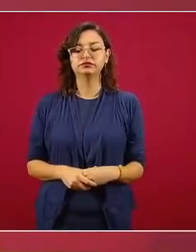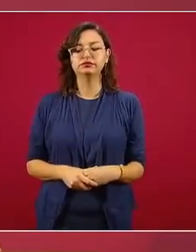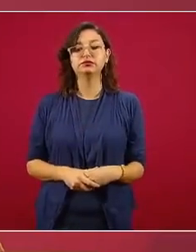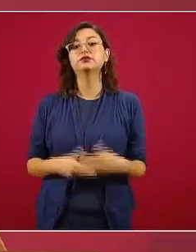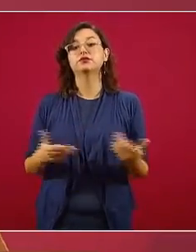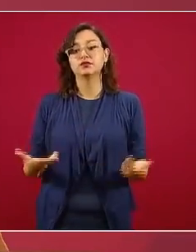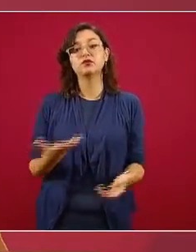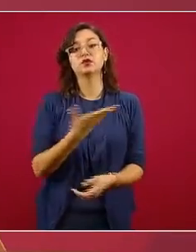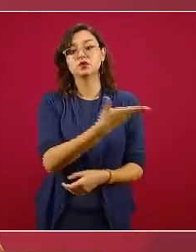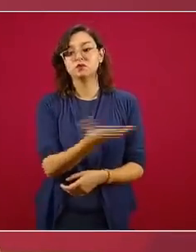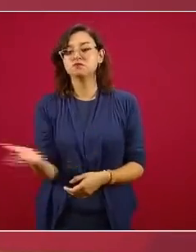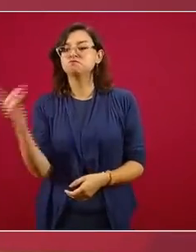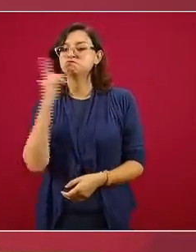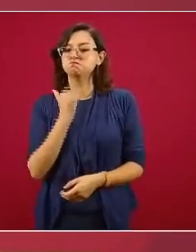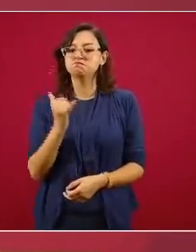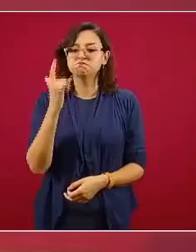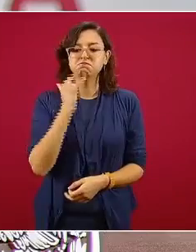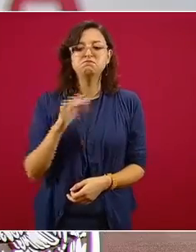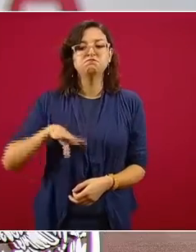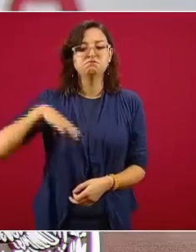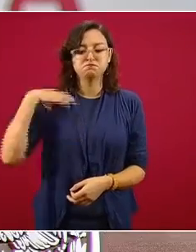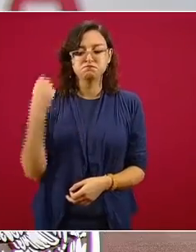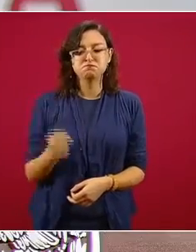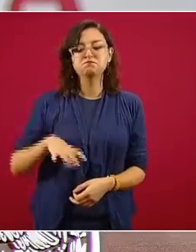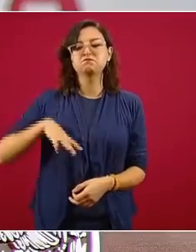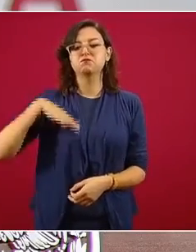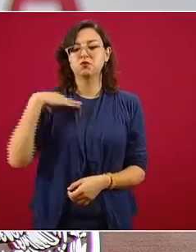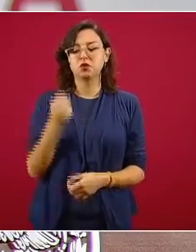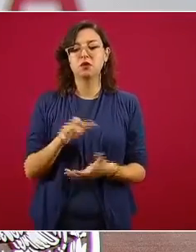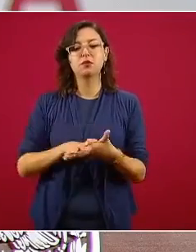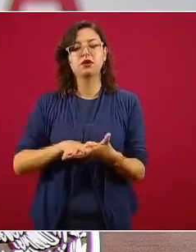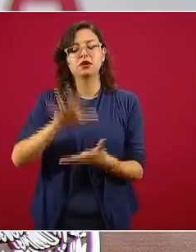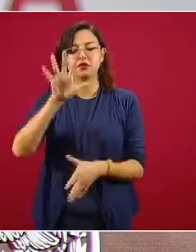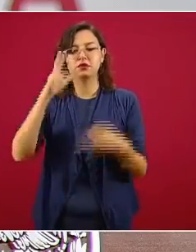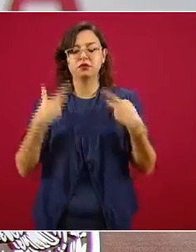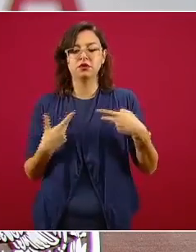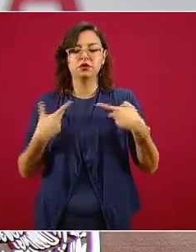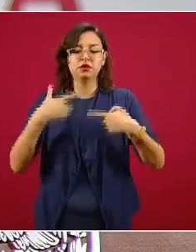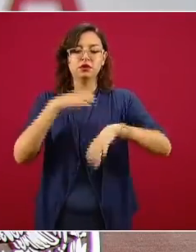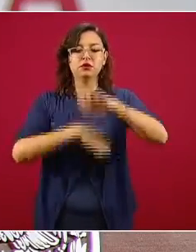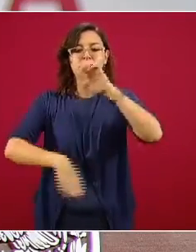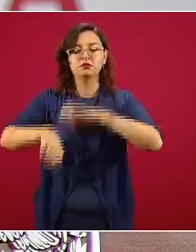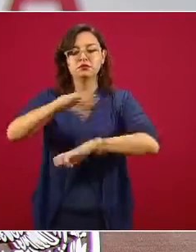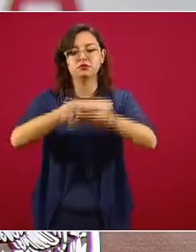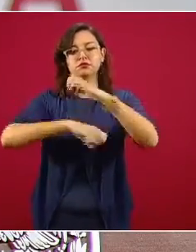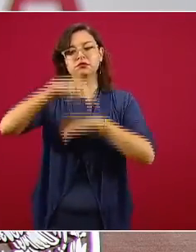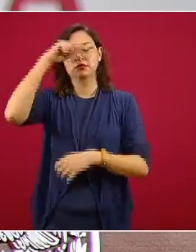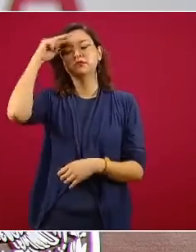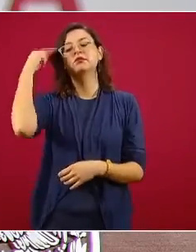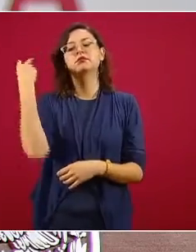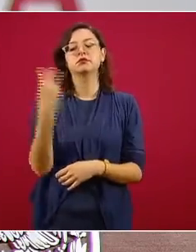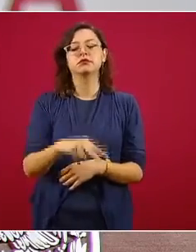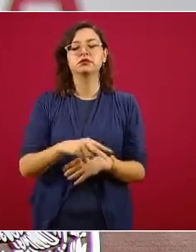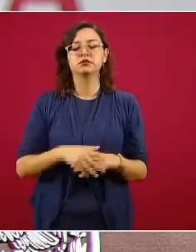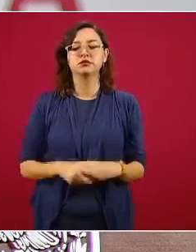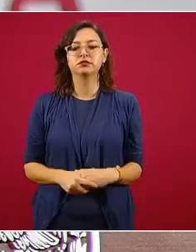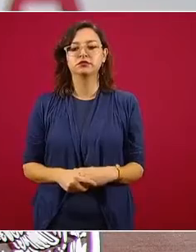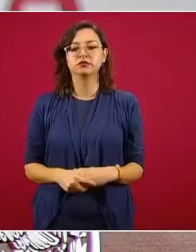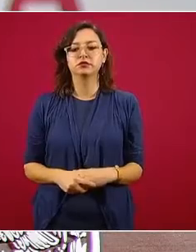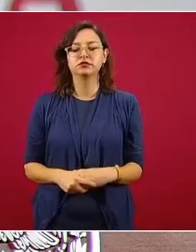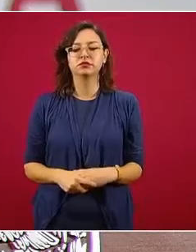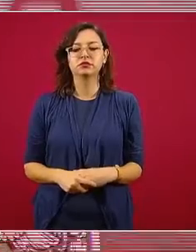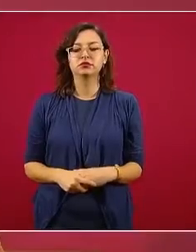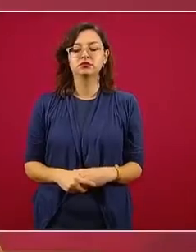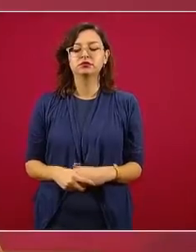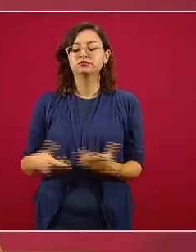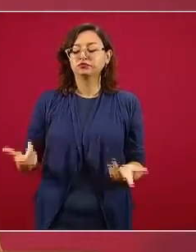enormes esfuerzos la mayoría de los empresarios de nuestro país. Llevamos 17 meses